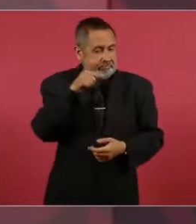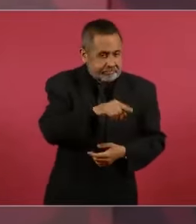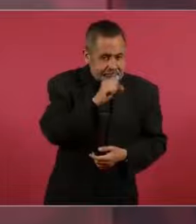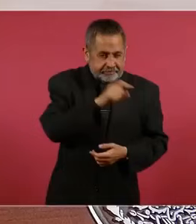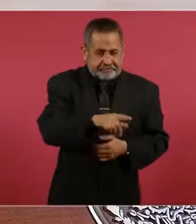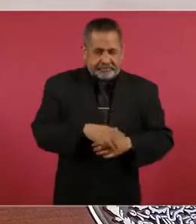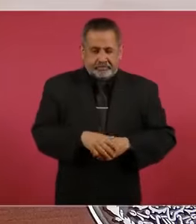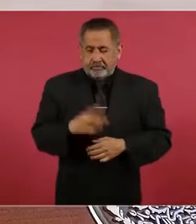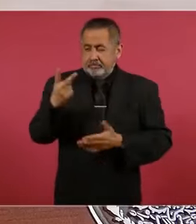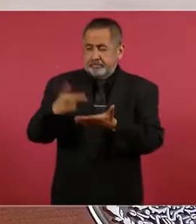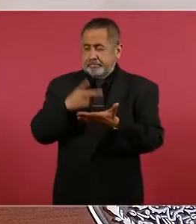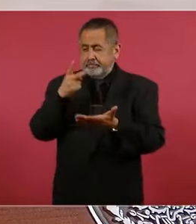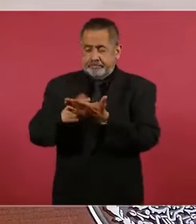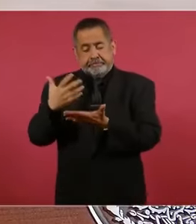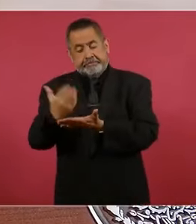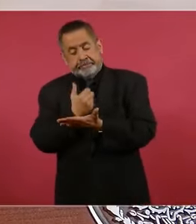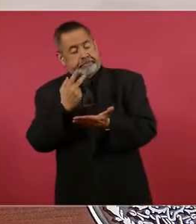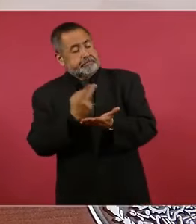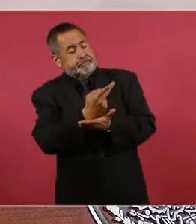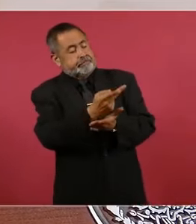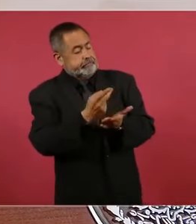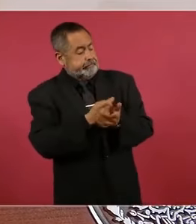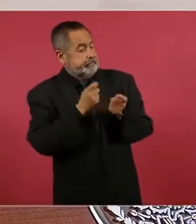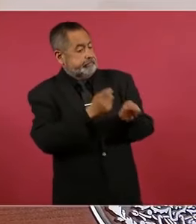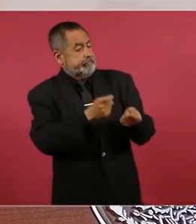se ha entregado 2 veces